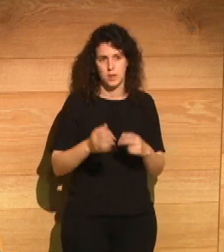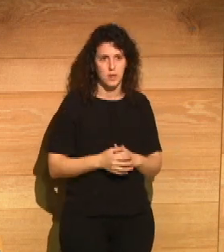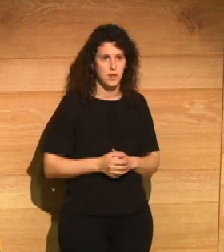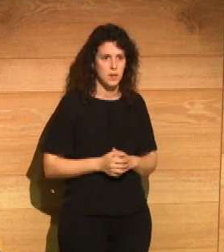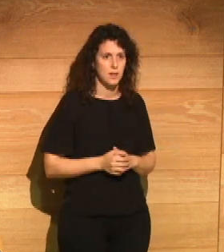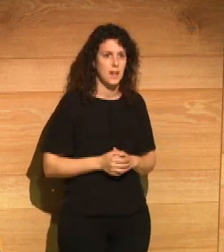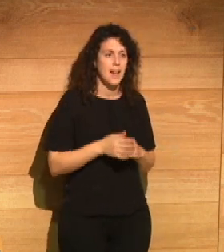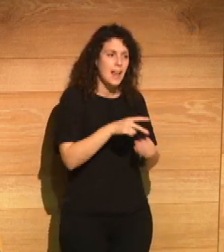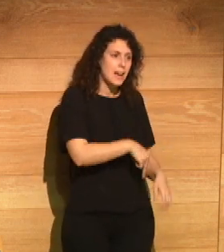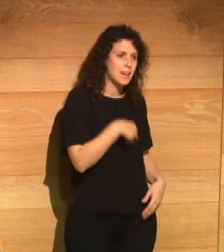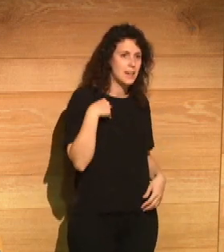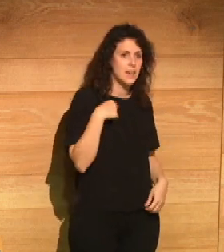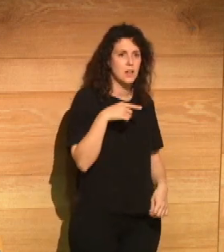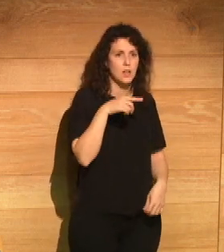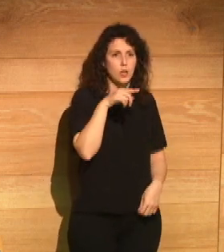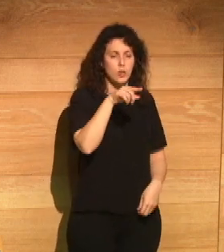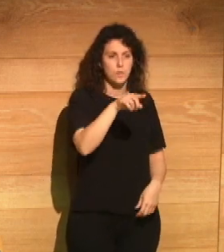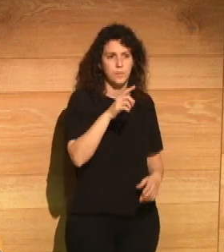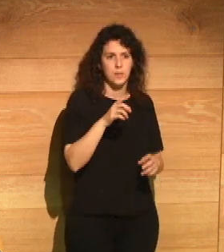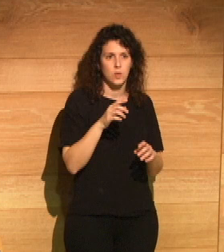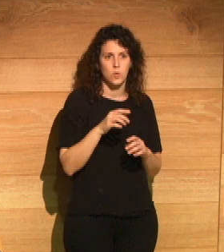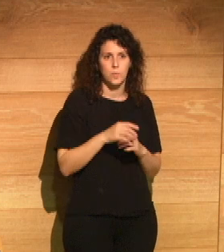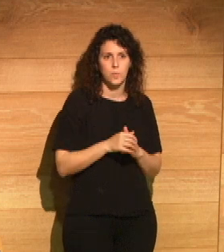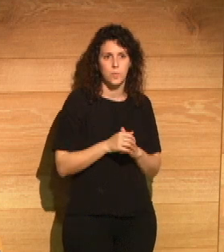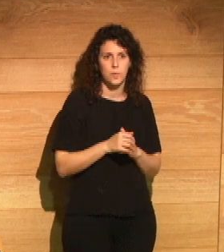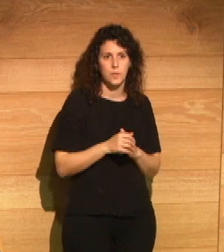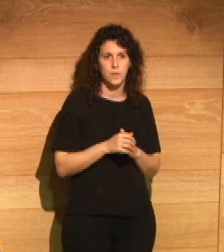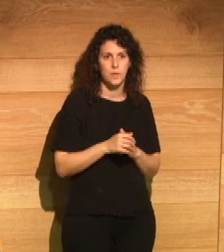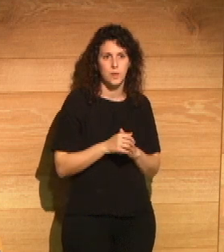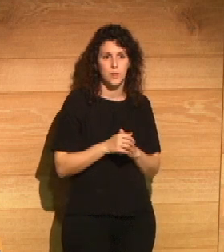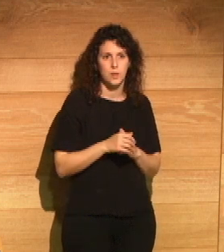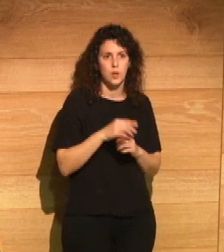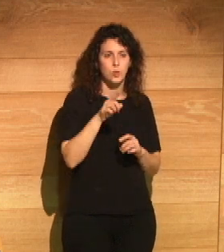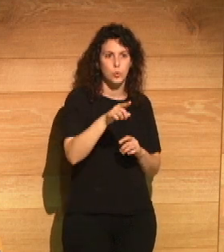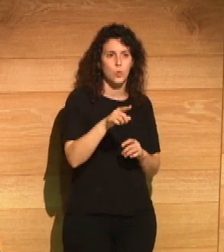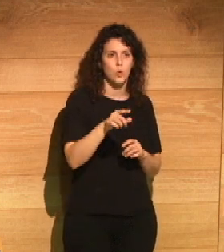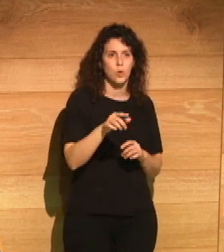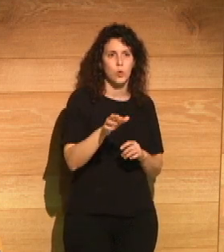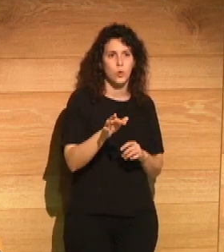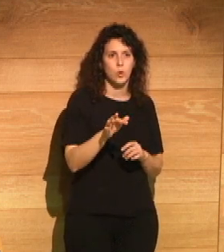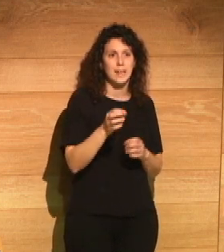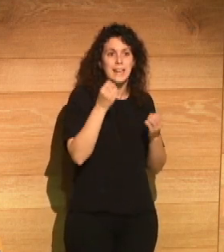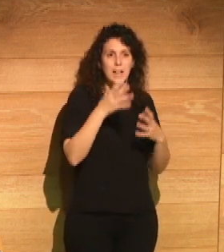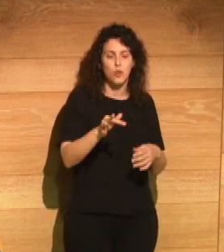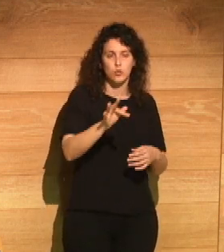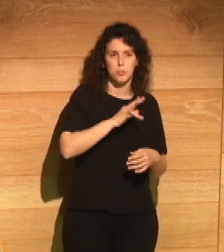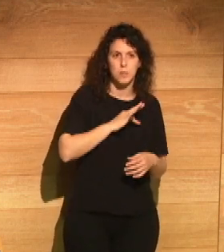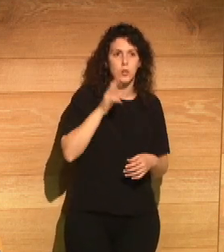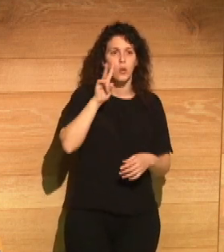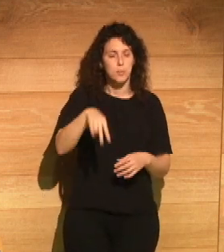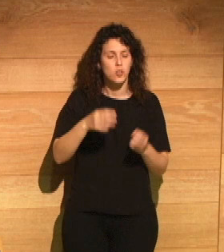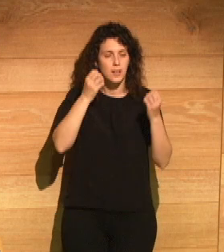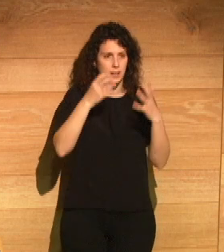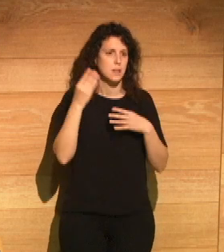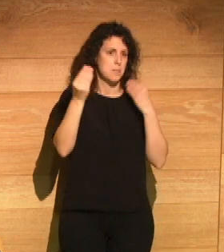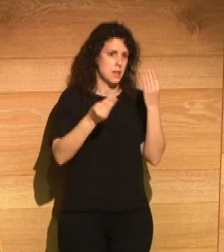Las generales, ¿cómo te llevas? Porque no es tan fácil, creo. ¿Cómo te llevas con los premios y con los reconocimientos? O sea, uno por supuesto se